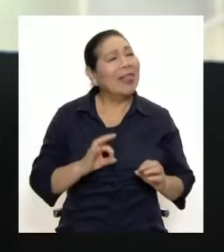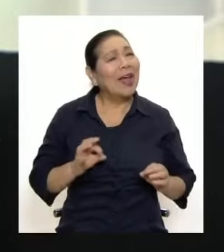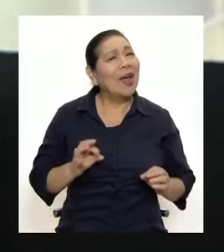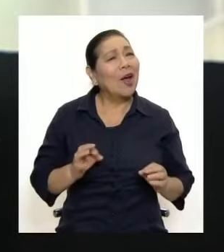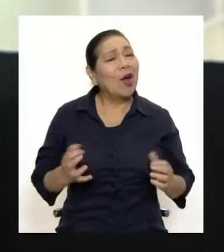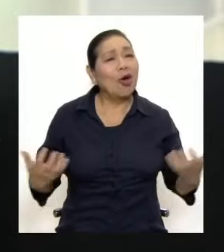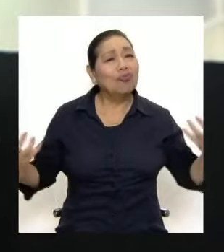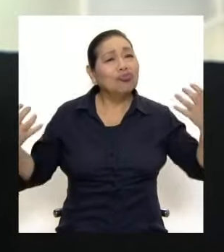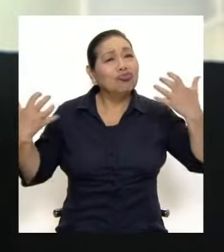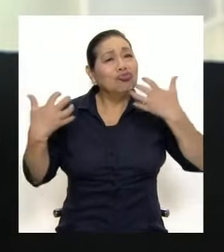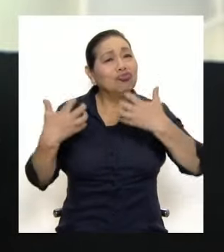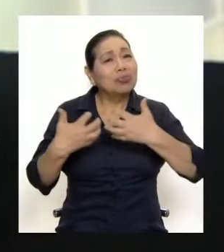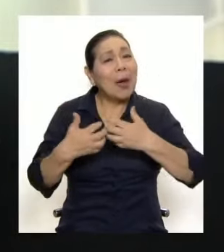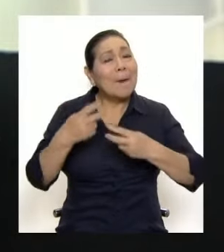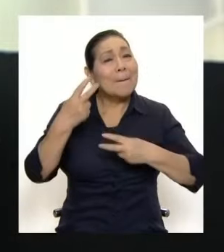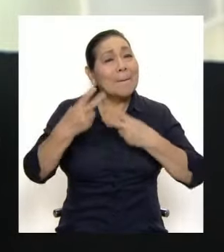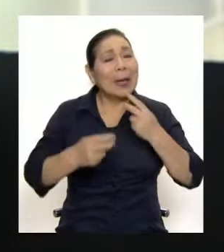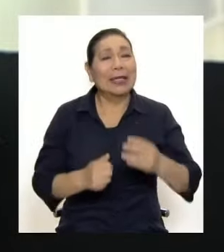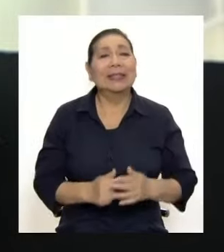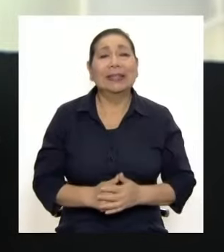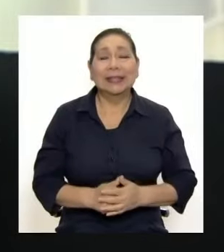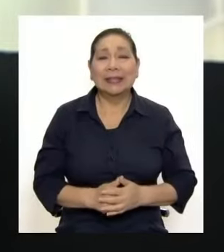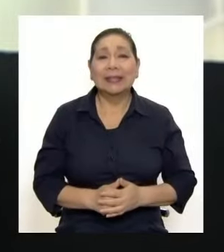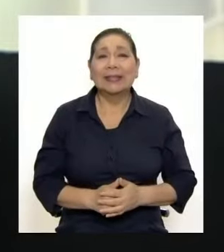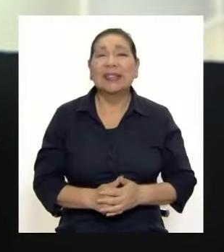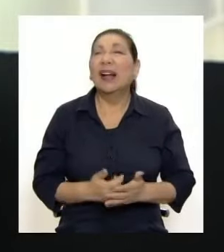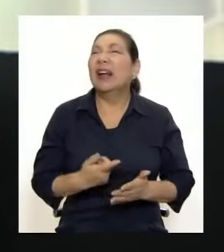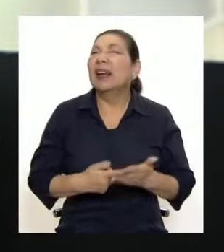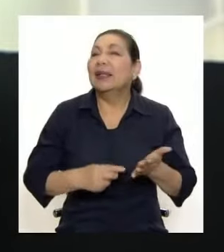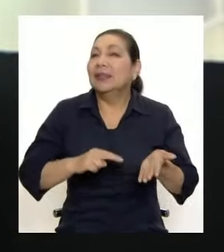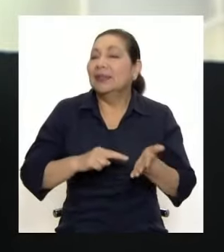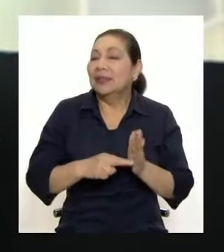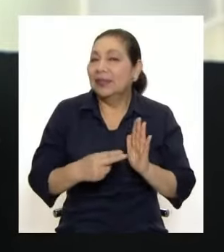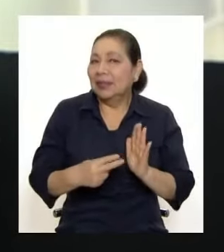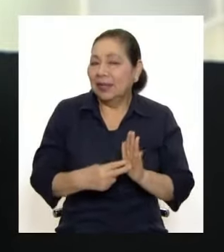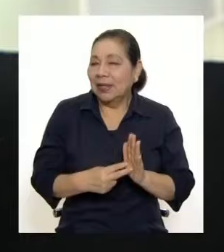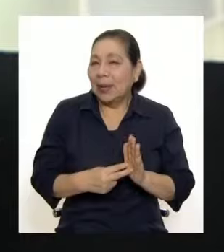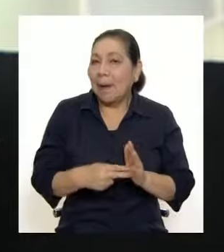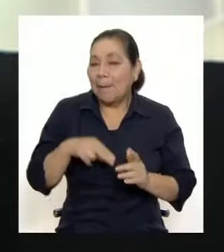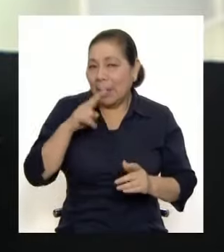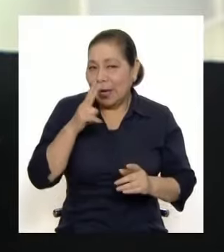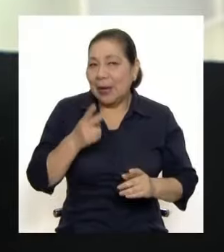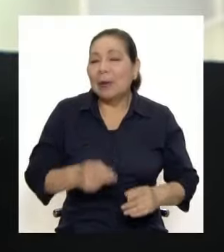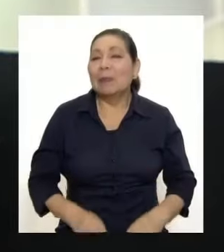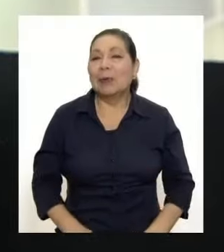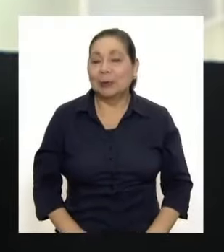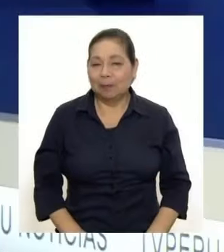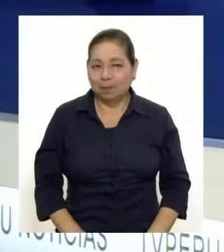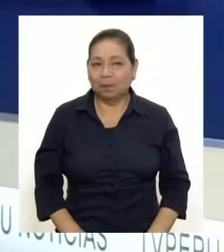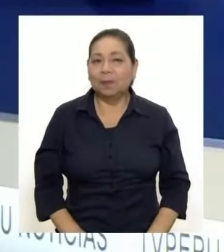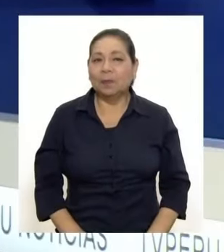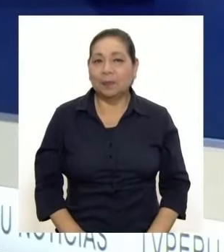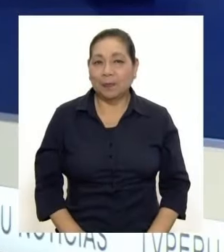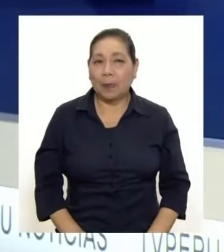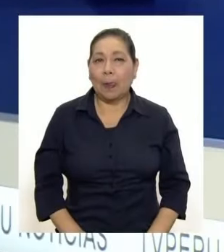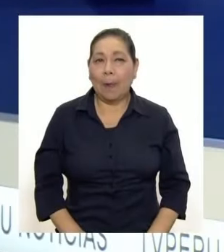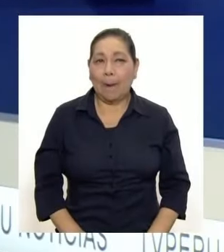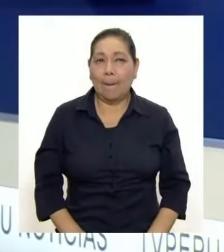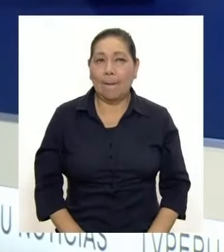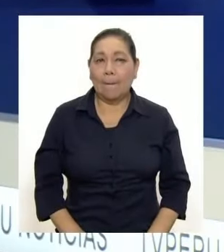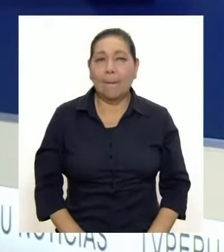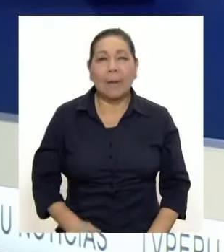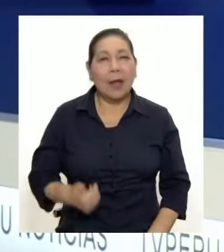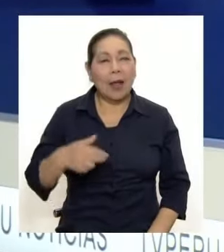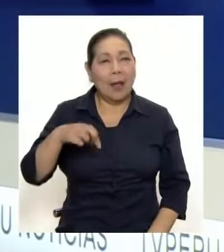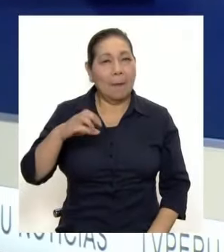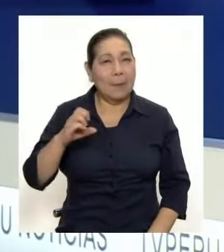haya concretado ya la visita eh Qué significa para nuestro para nuestro país recordemos que en en la